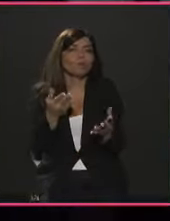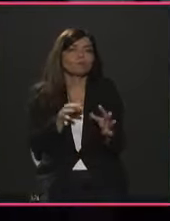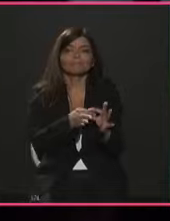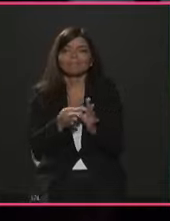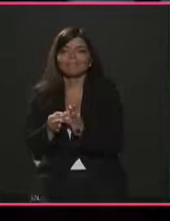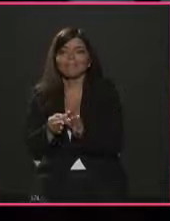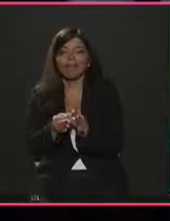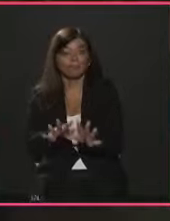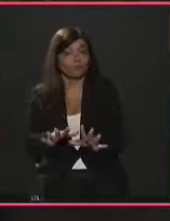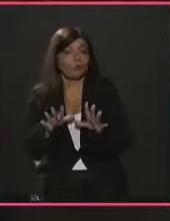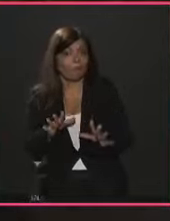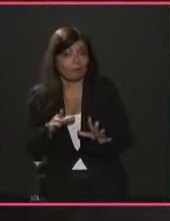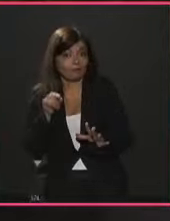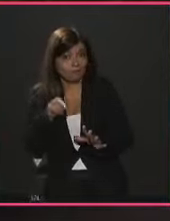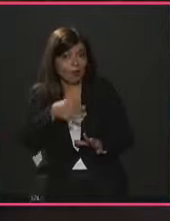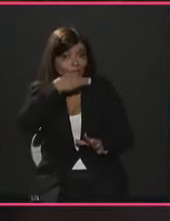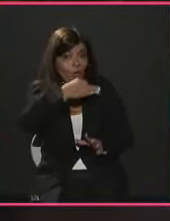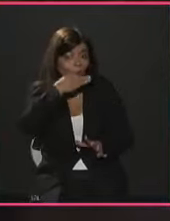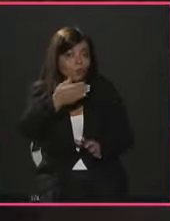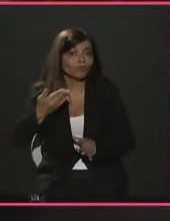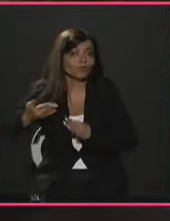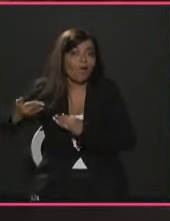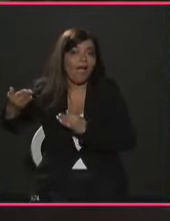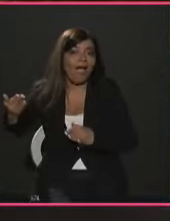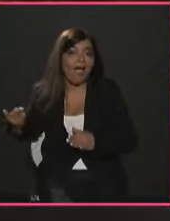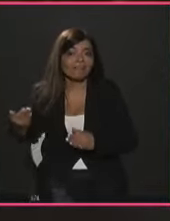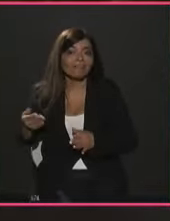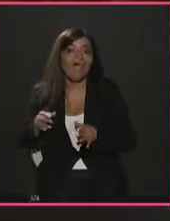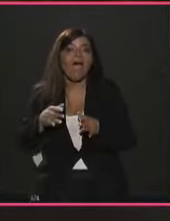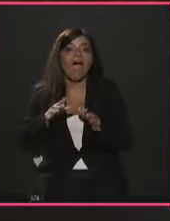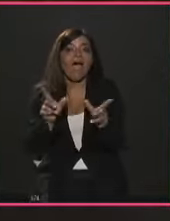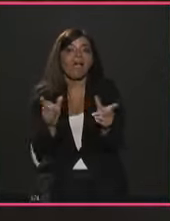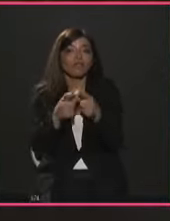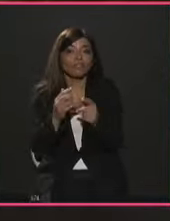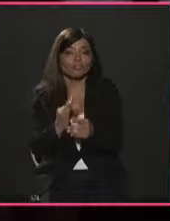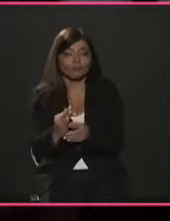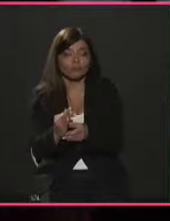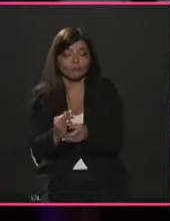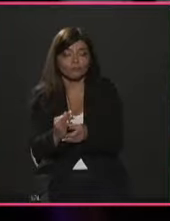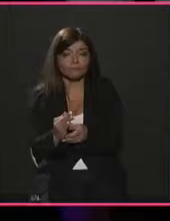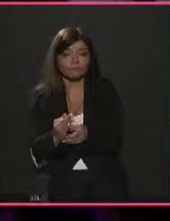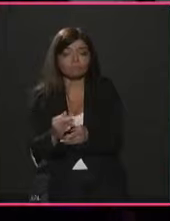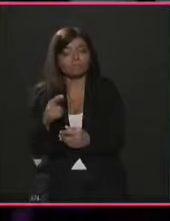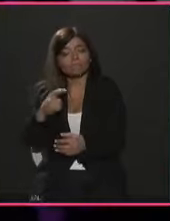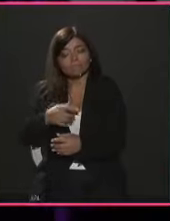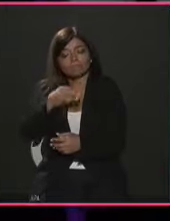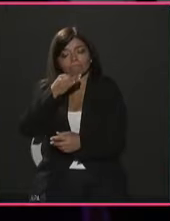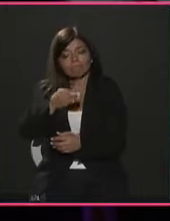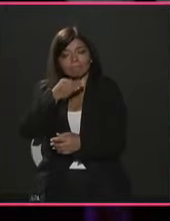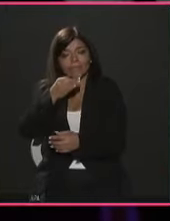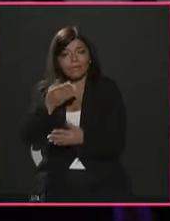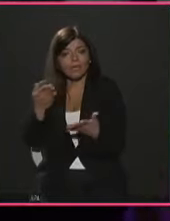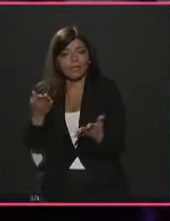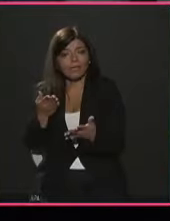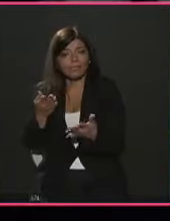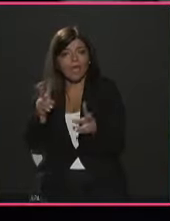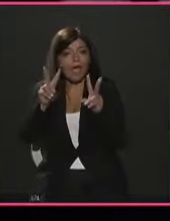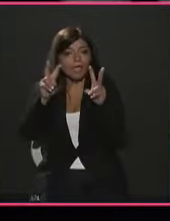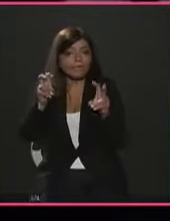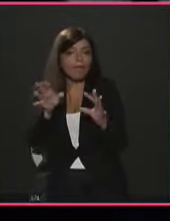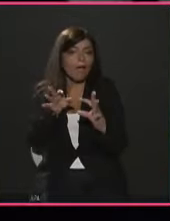sorpresa está vinculada con el discurso que escuchamos acá en congreso futuro Bueno yo tengo un discurso que tiene que ver con con la